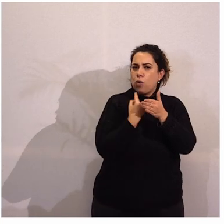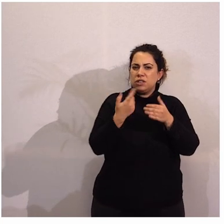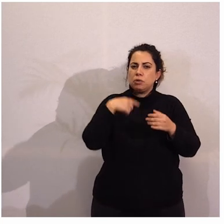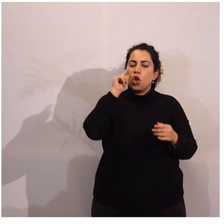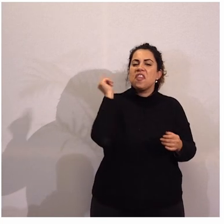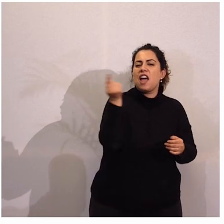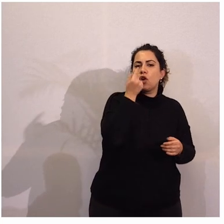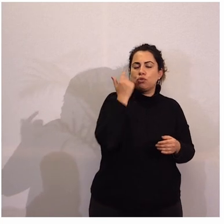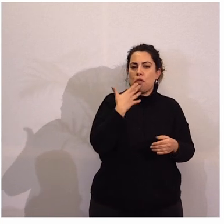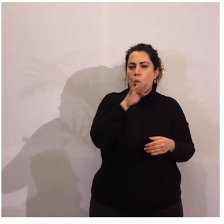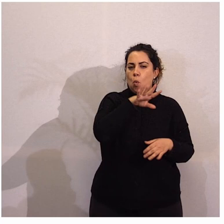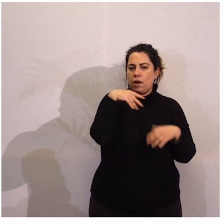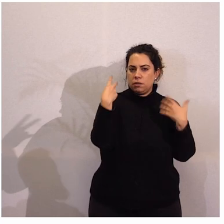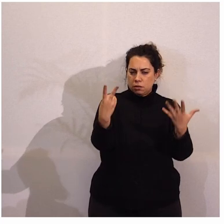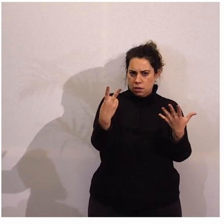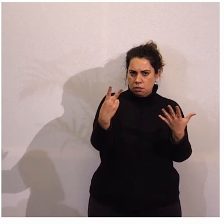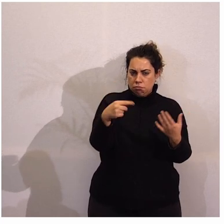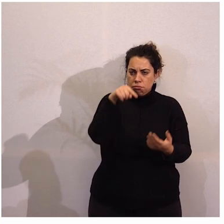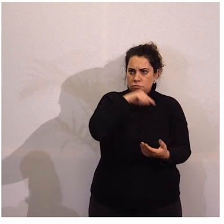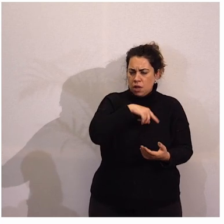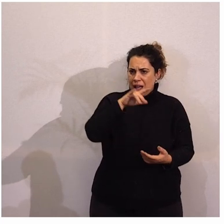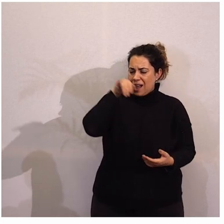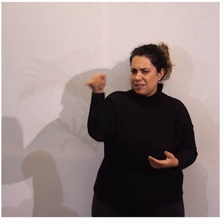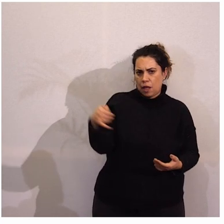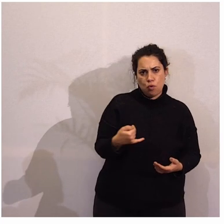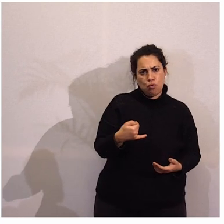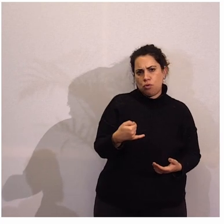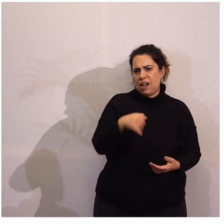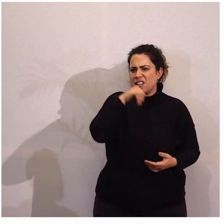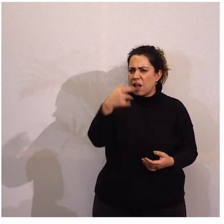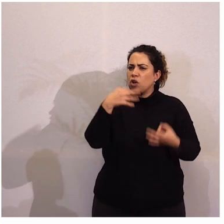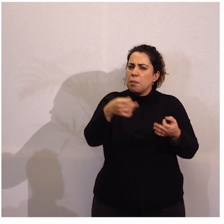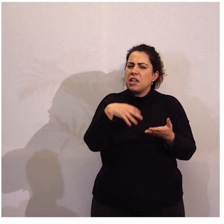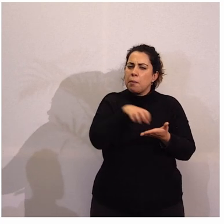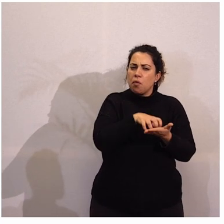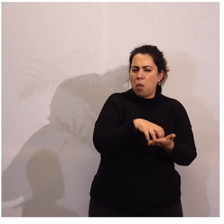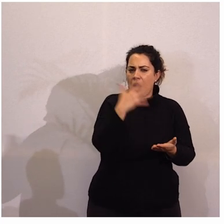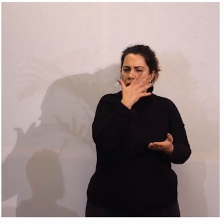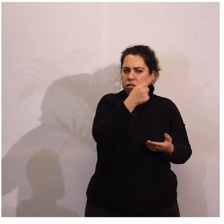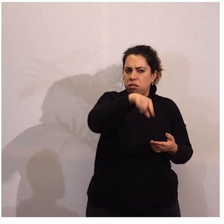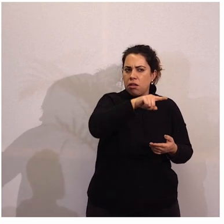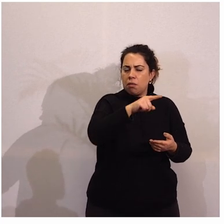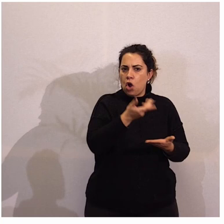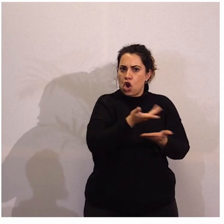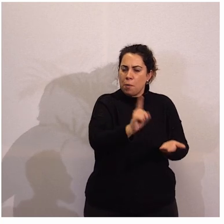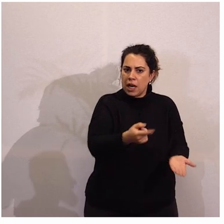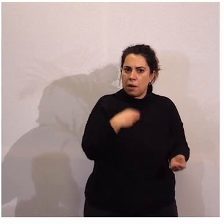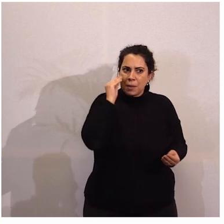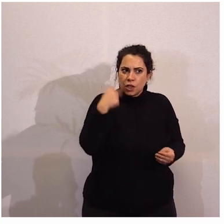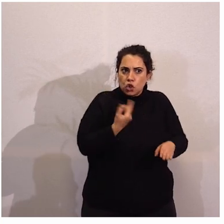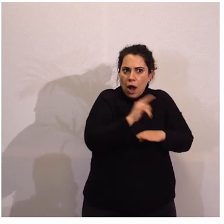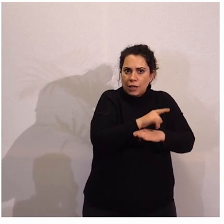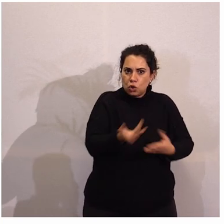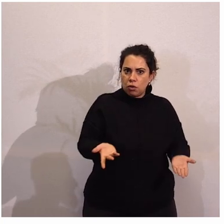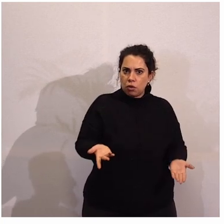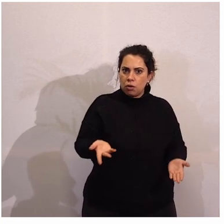años y estoy cansada de que lo pongan en duda. O sea, de que lo que no, o